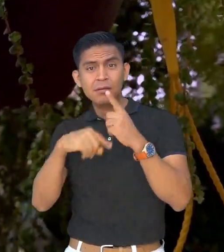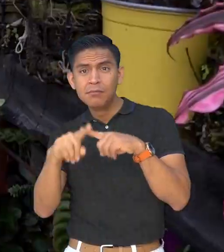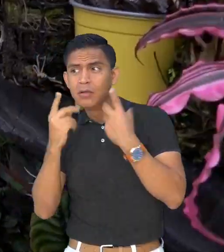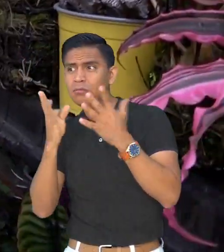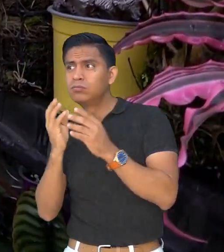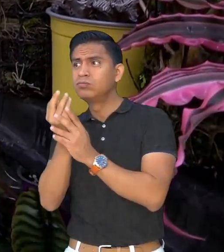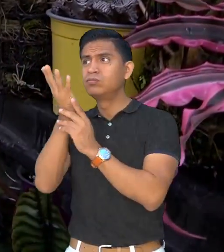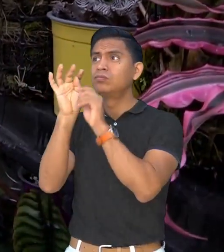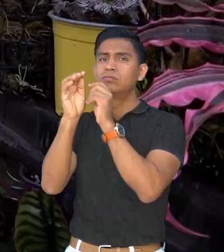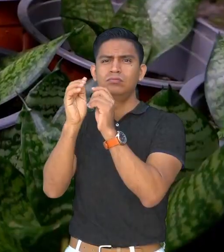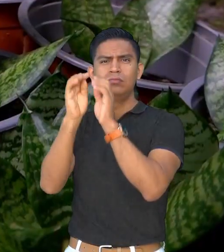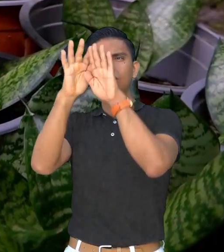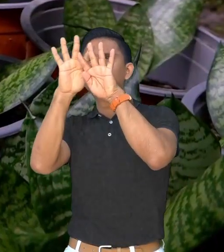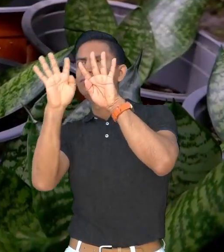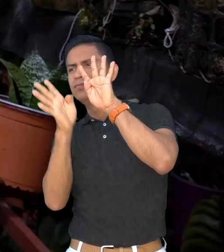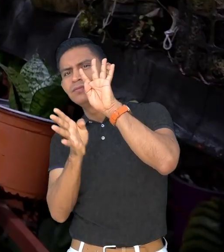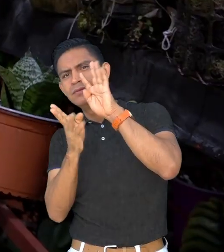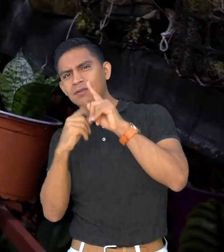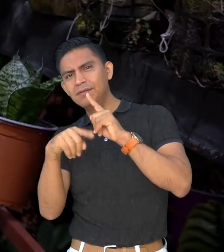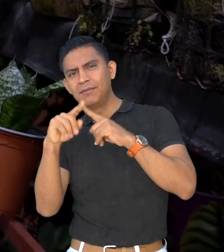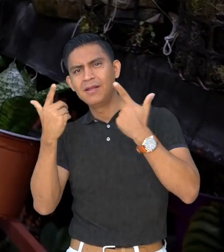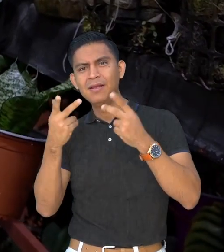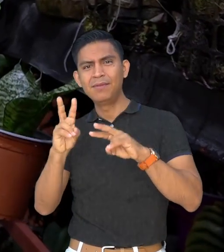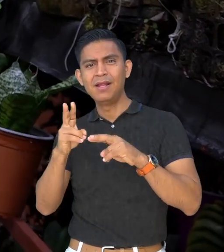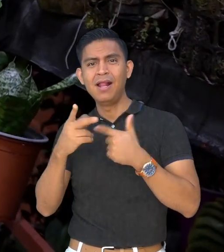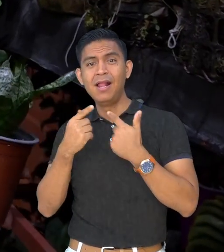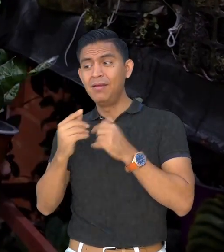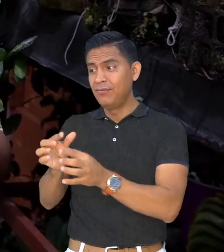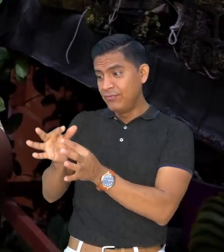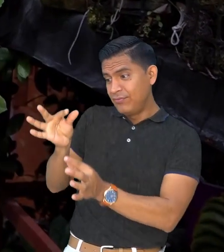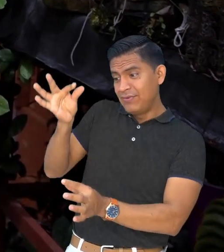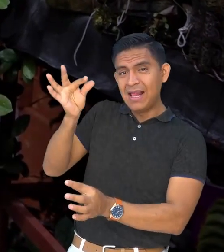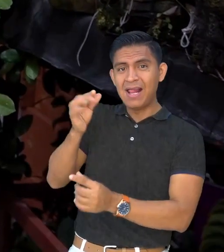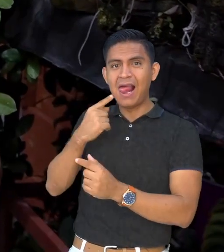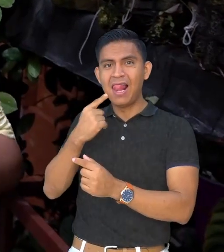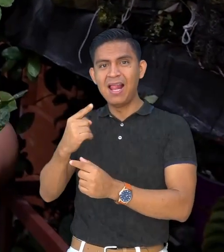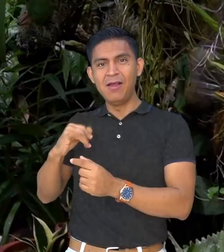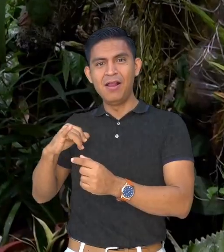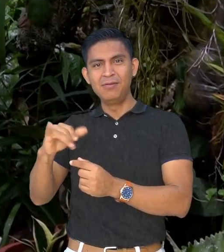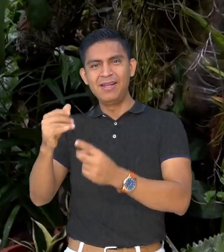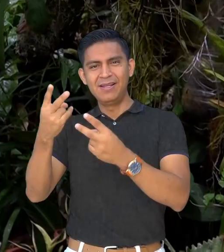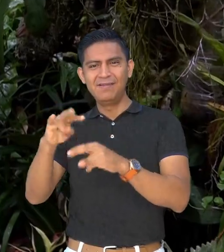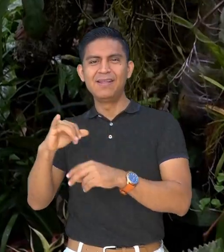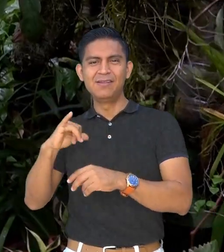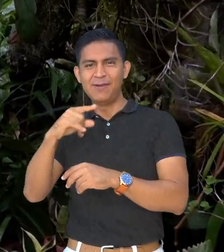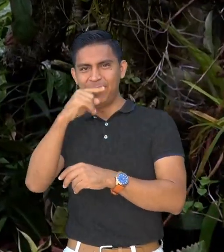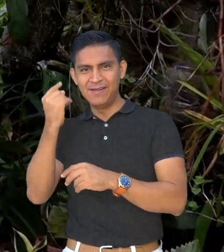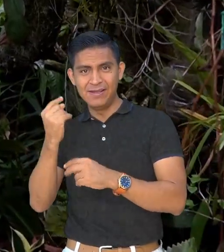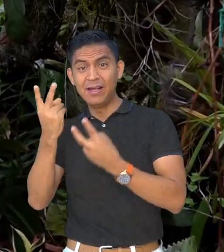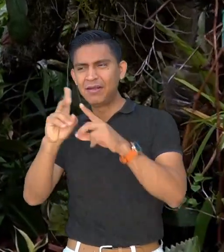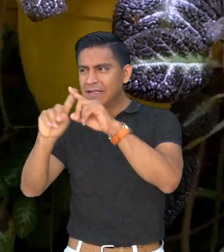colgantes, bromelias. Aquí tenemos la mini lengua de la suegra y también del suegro. Aquí hay variedad